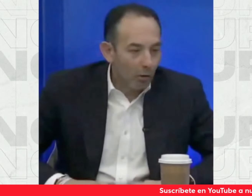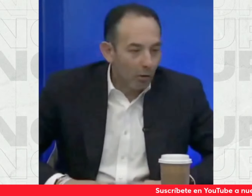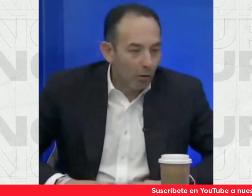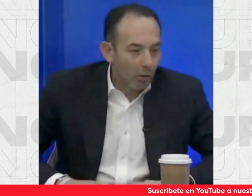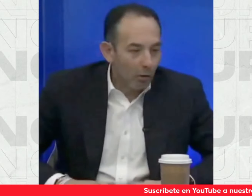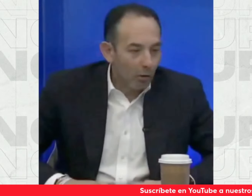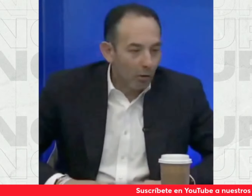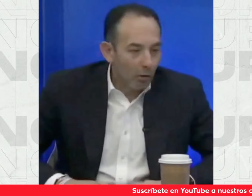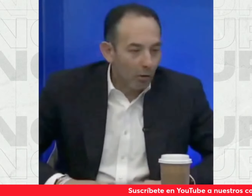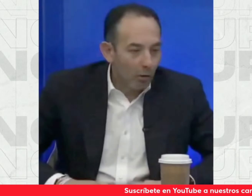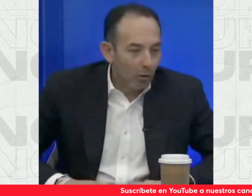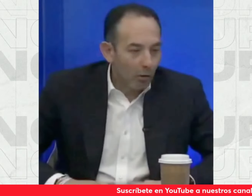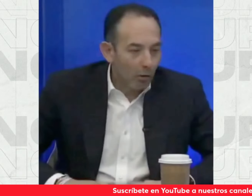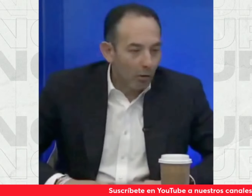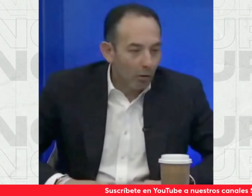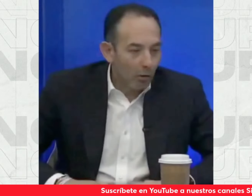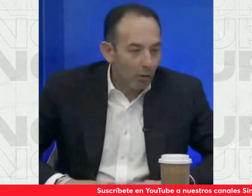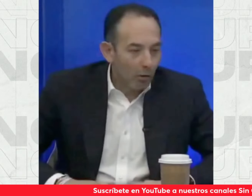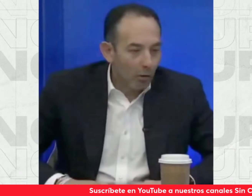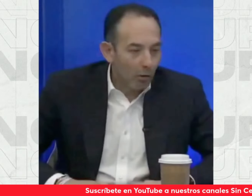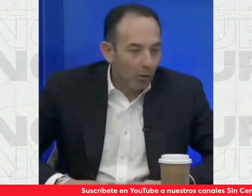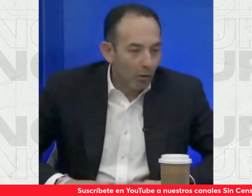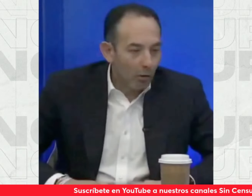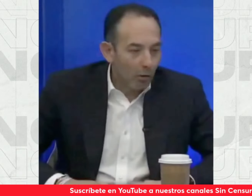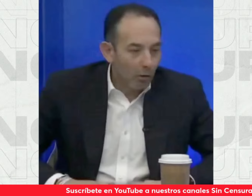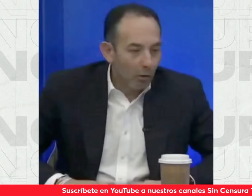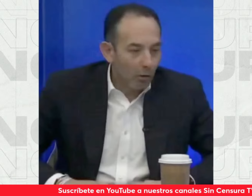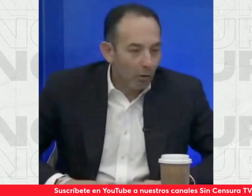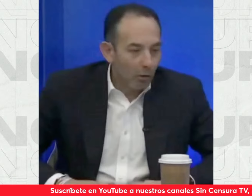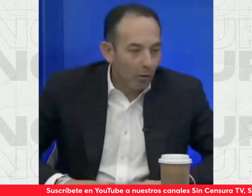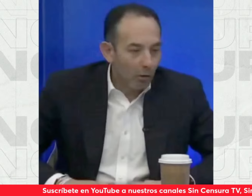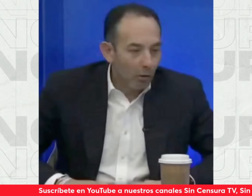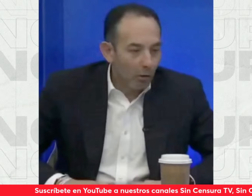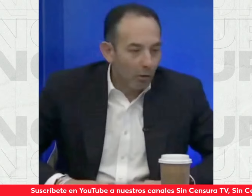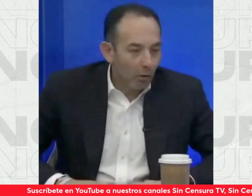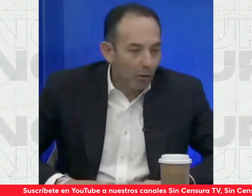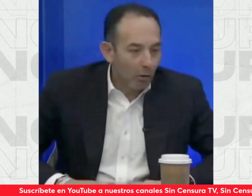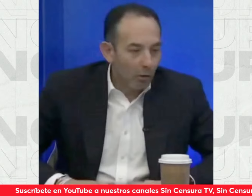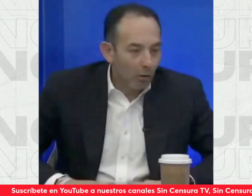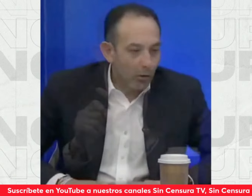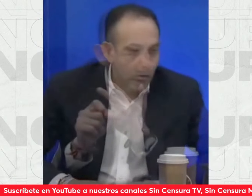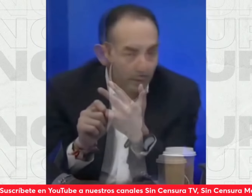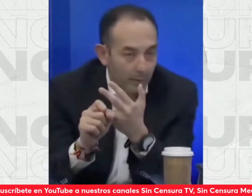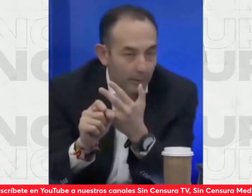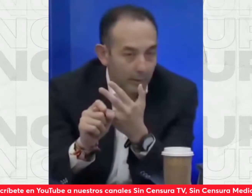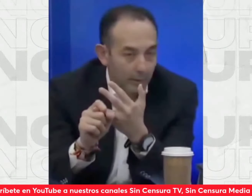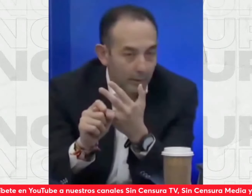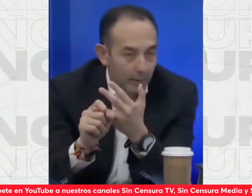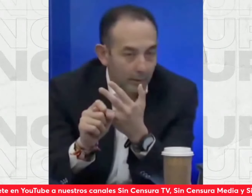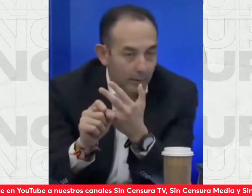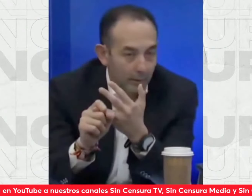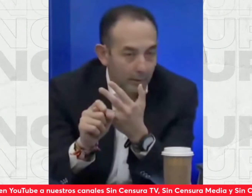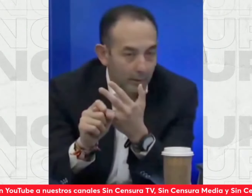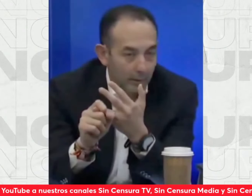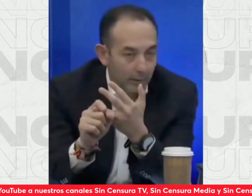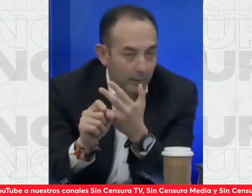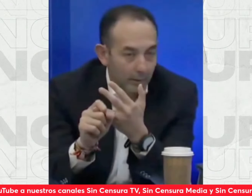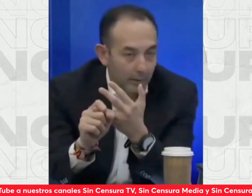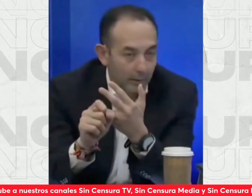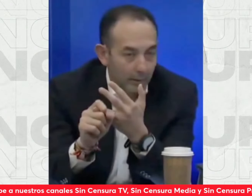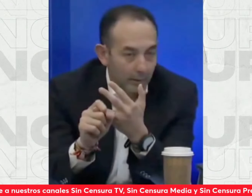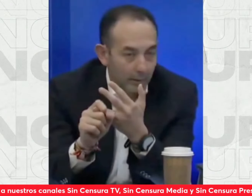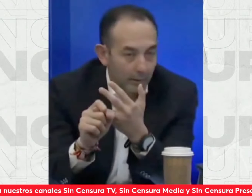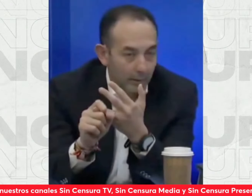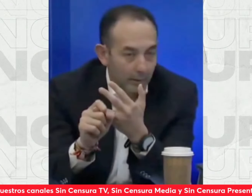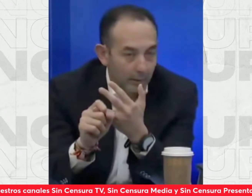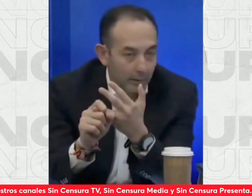los esfuerzos, propaganda y dinero se irán a esas candidaturas, ya que saben que la presidencia de la República la tienen perdida. Ya no hablan